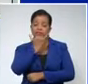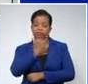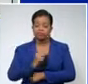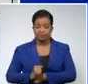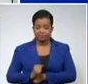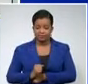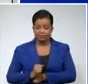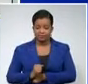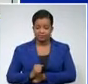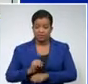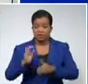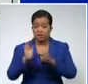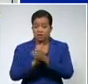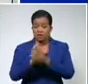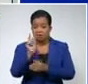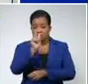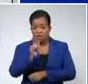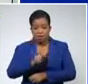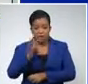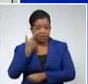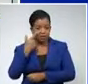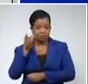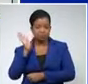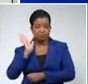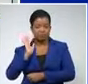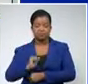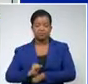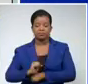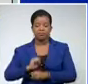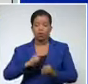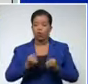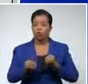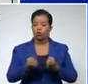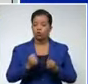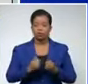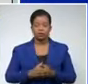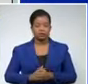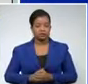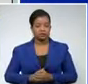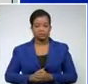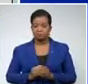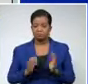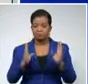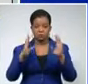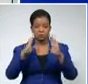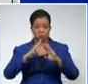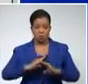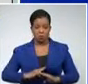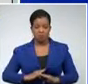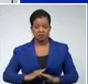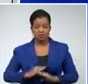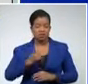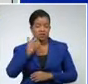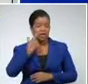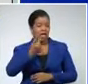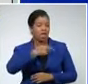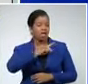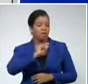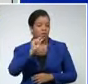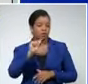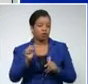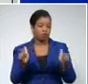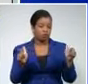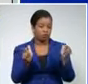Mayabeque no logra totalmente disminuir, aunque hay una discreta en el día de ayer,